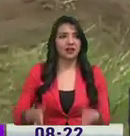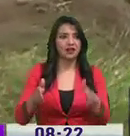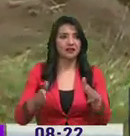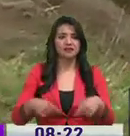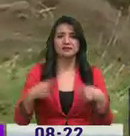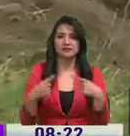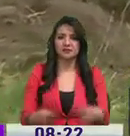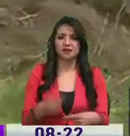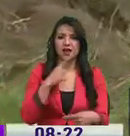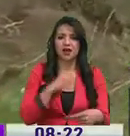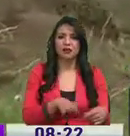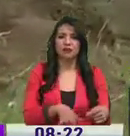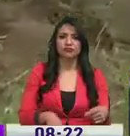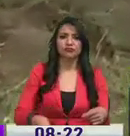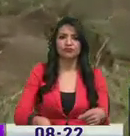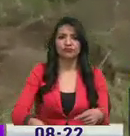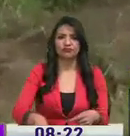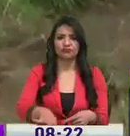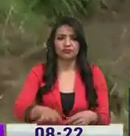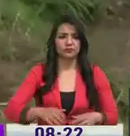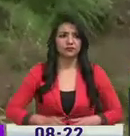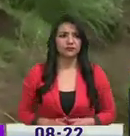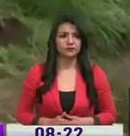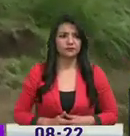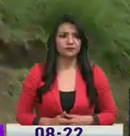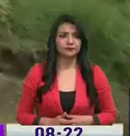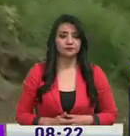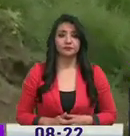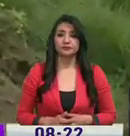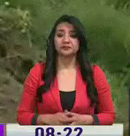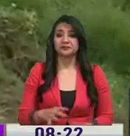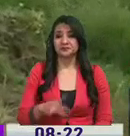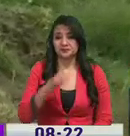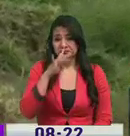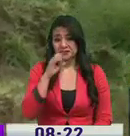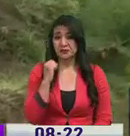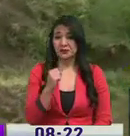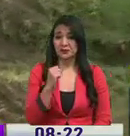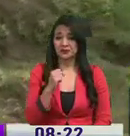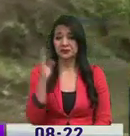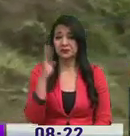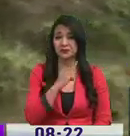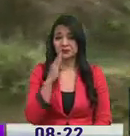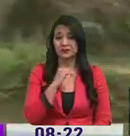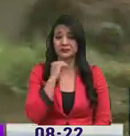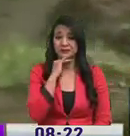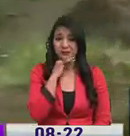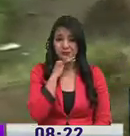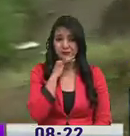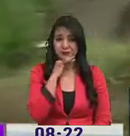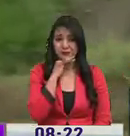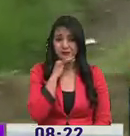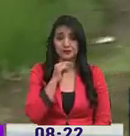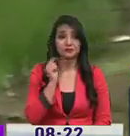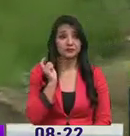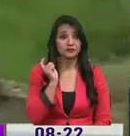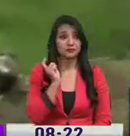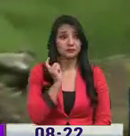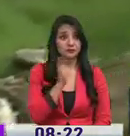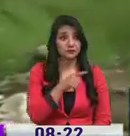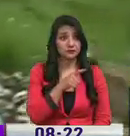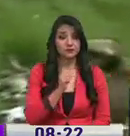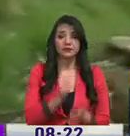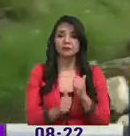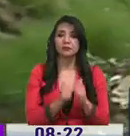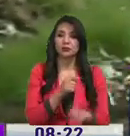el agua filtra y se va para la calle, para abajo. Entonces son los olores fuertes, desagradables y sobre todo aquí practican